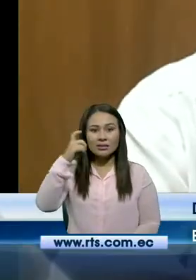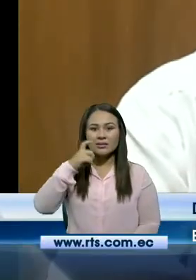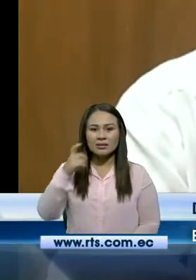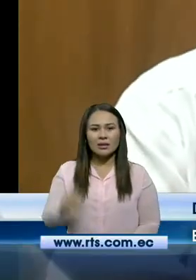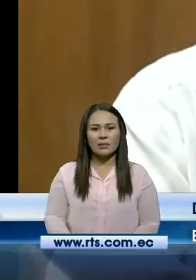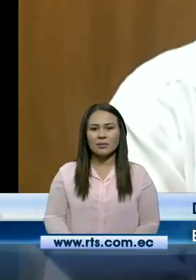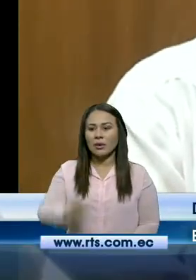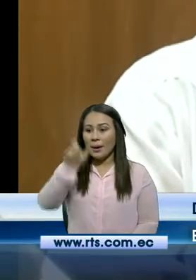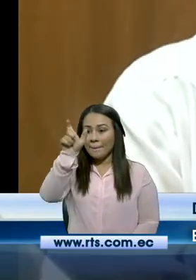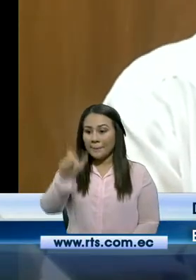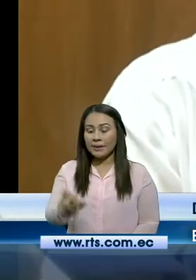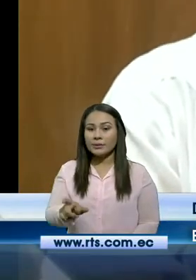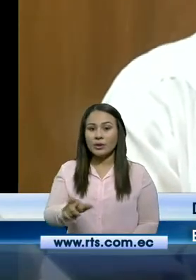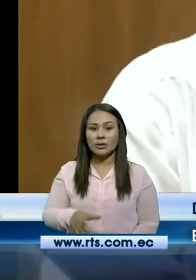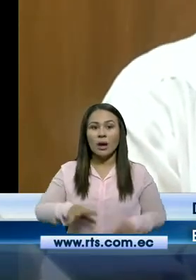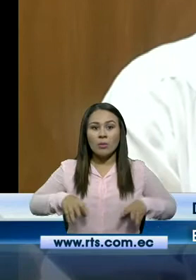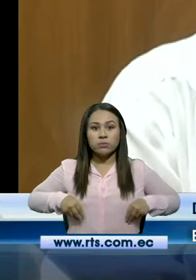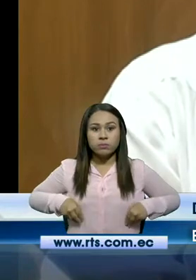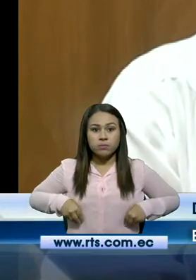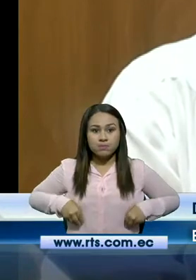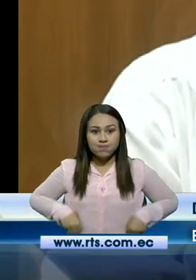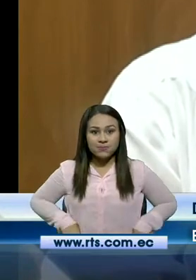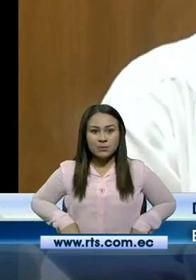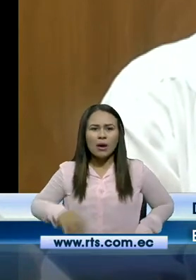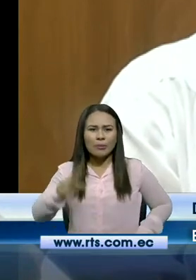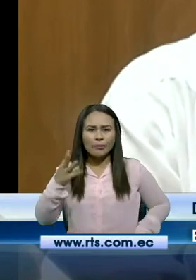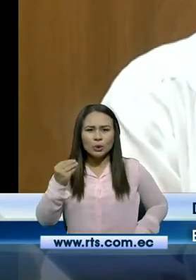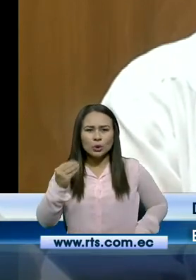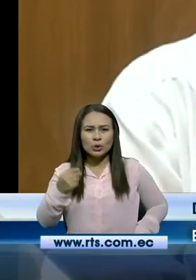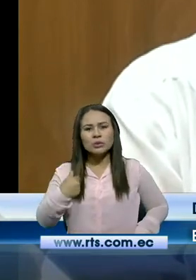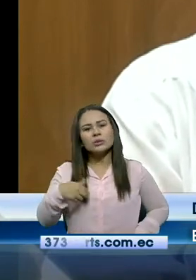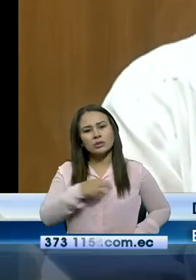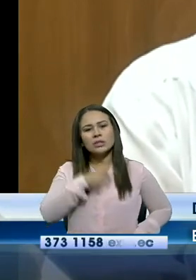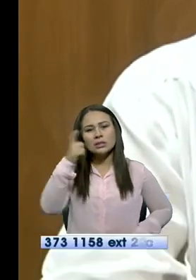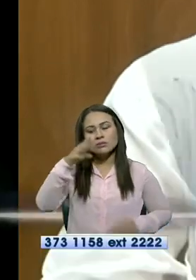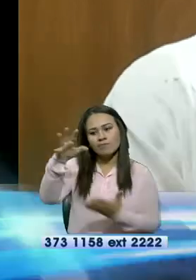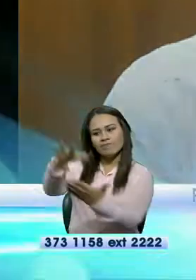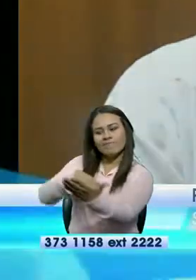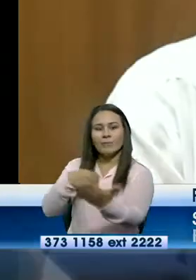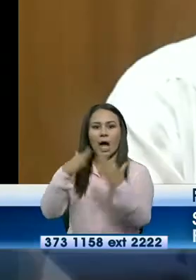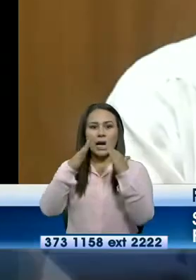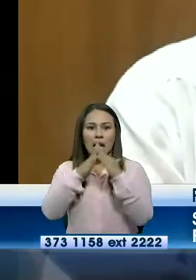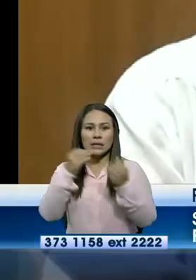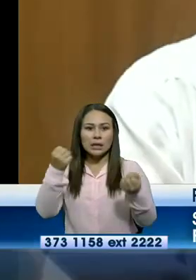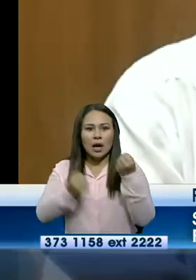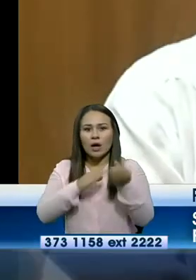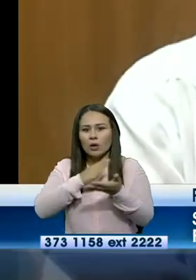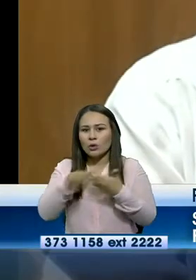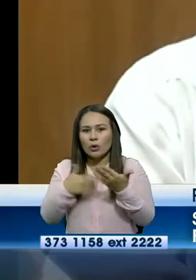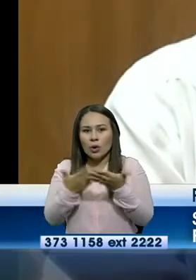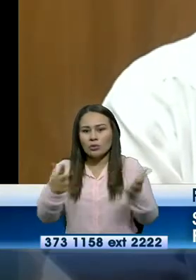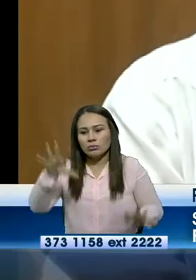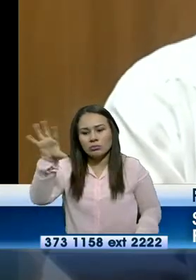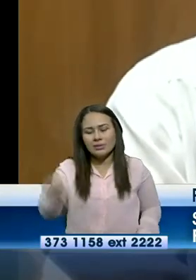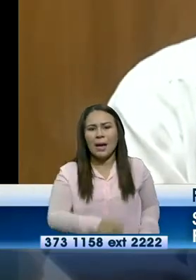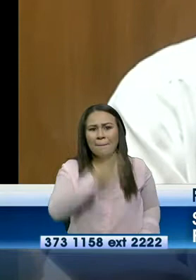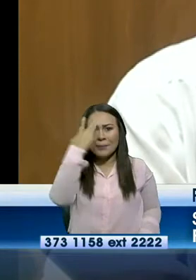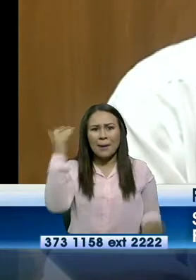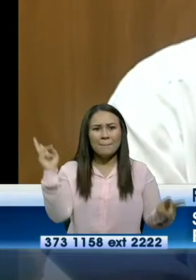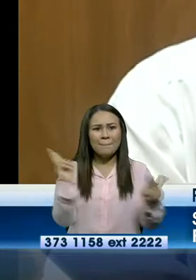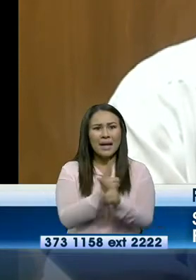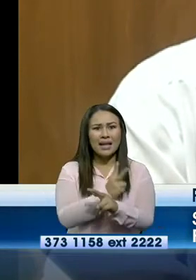para escarmentar a los funcionarios públicos, que no es posible que se repitan estas gravísimas infracciones que